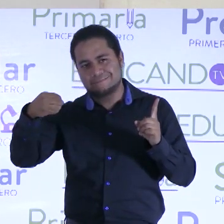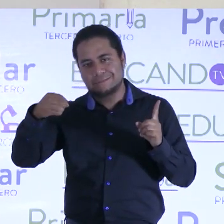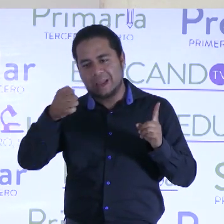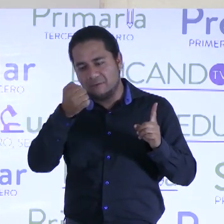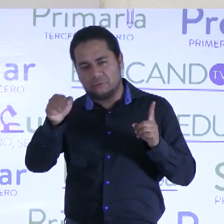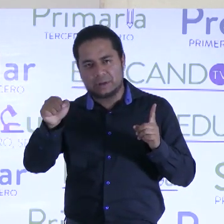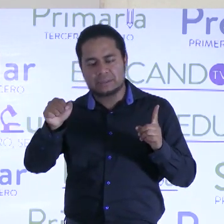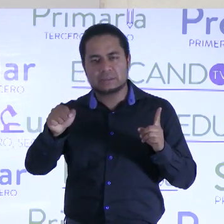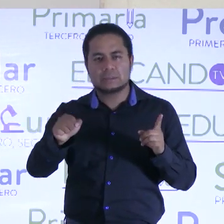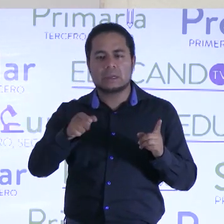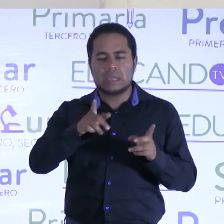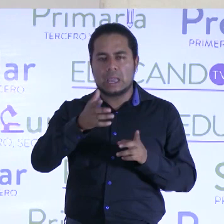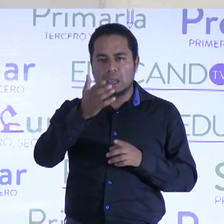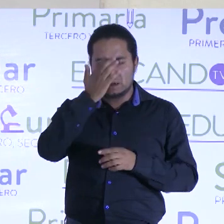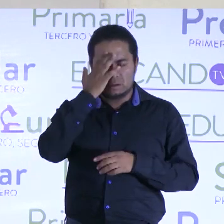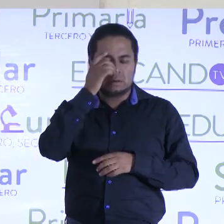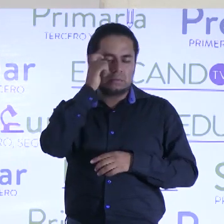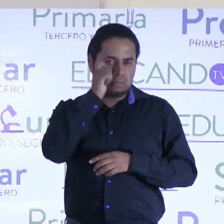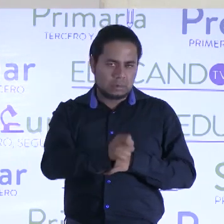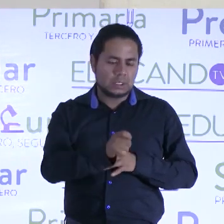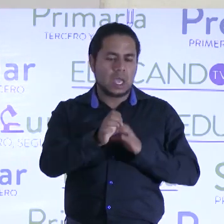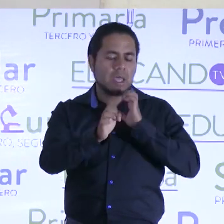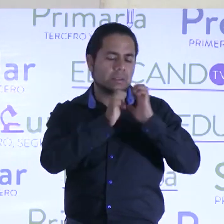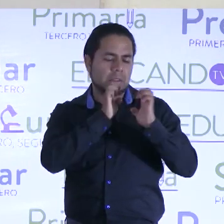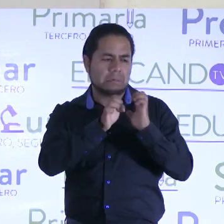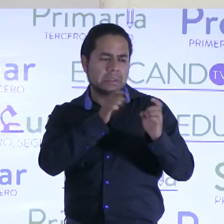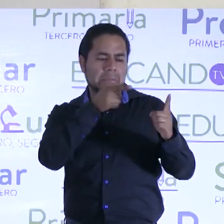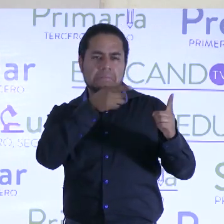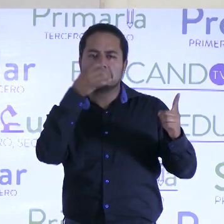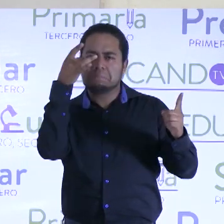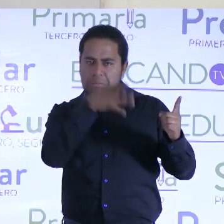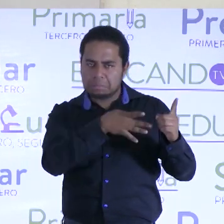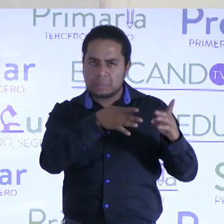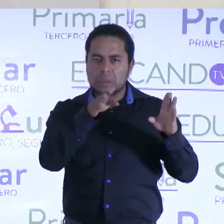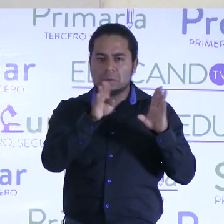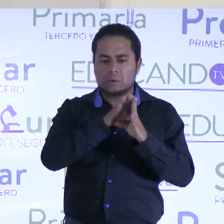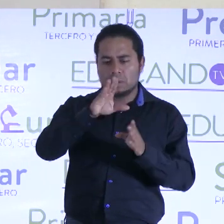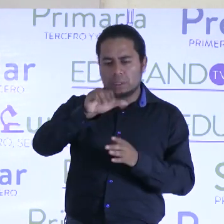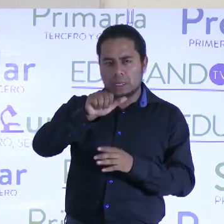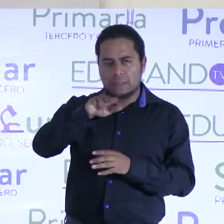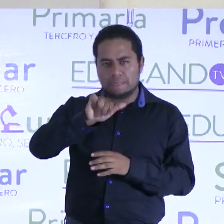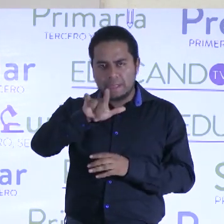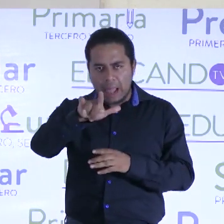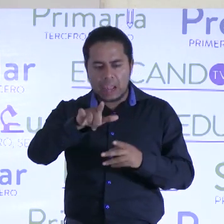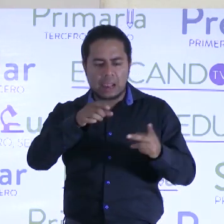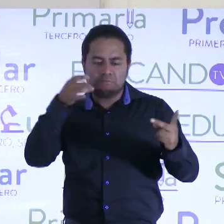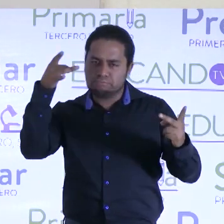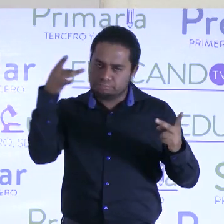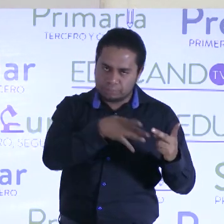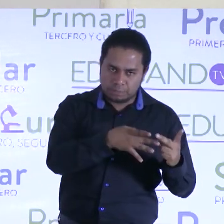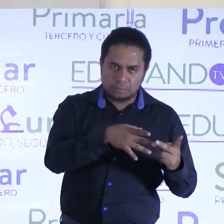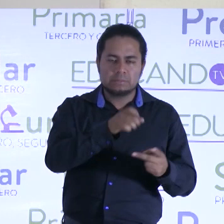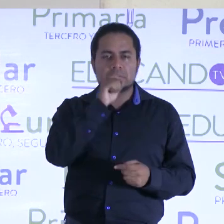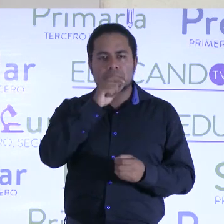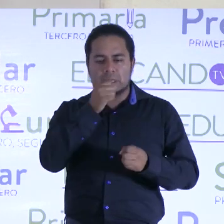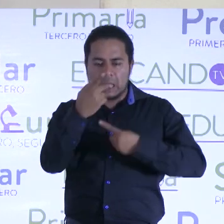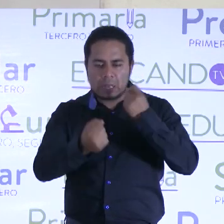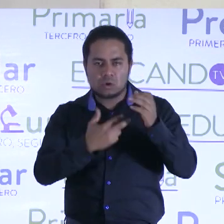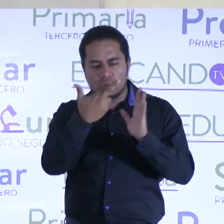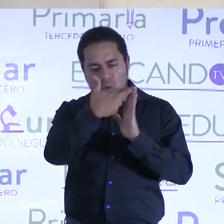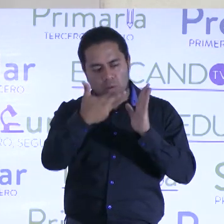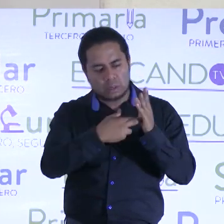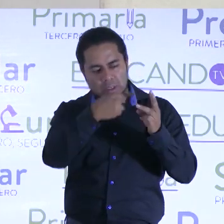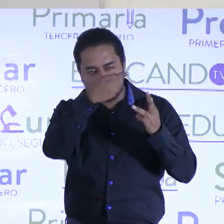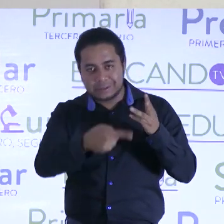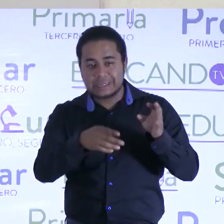tiene una estructura. Ya conocemos lo que es la entrevista, ya conocemos el canal de